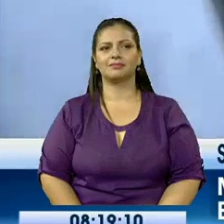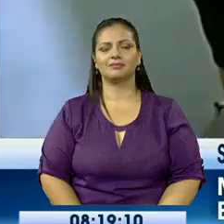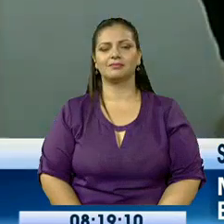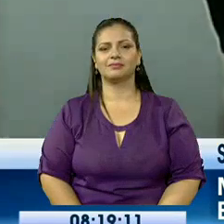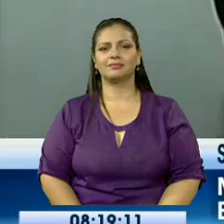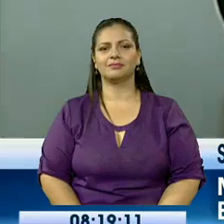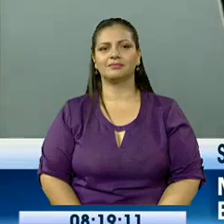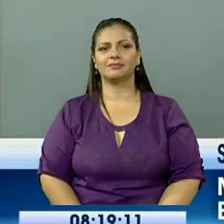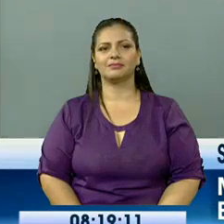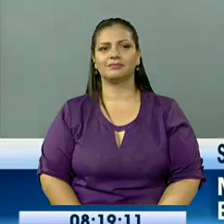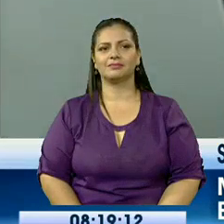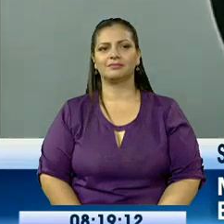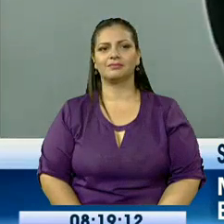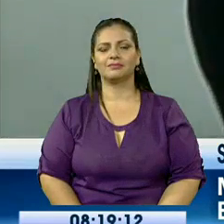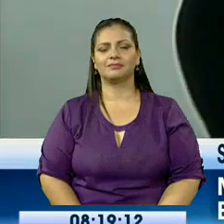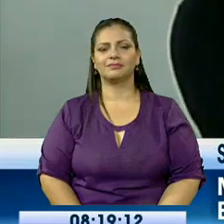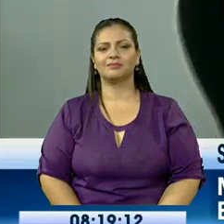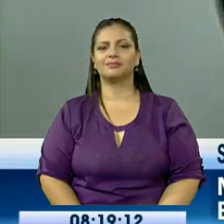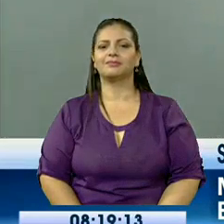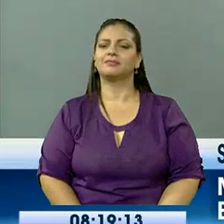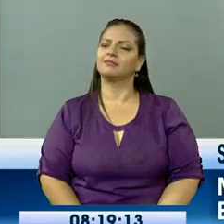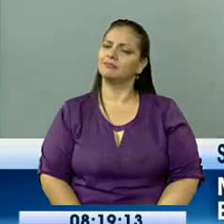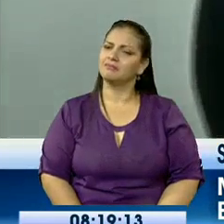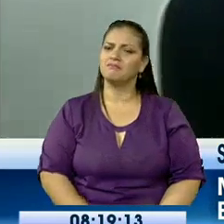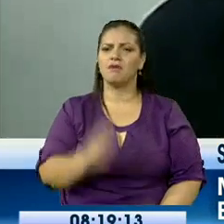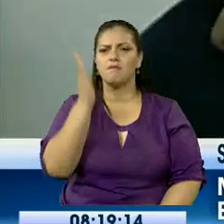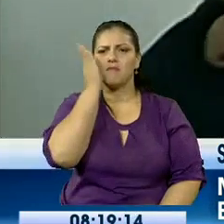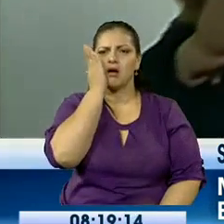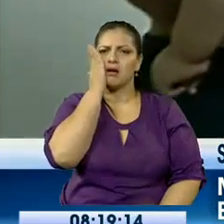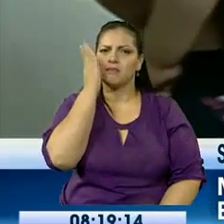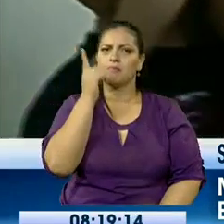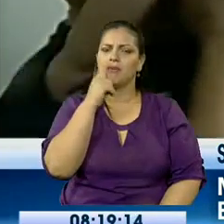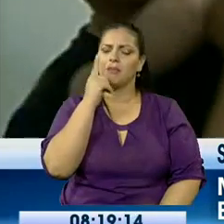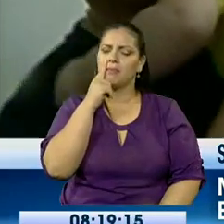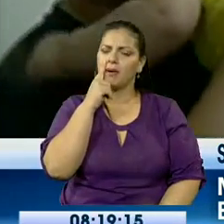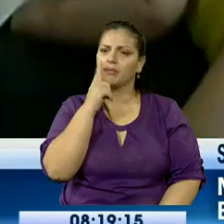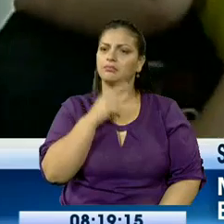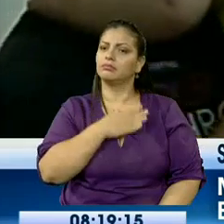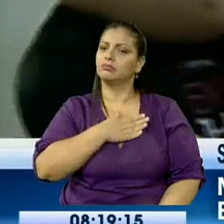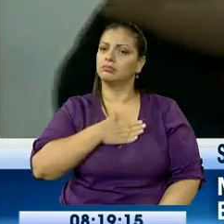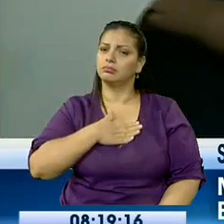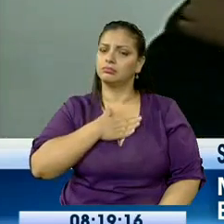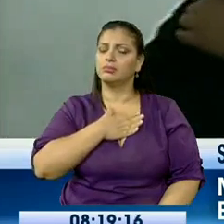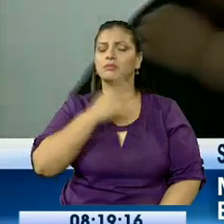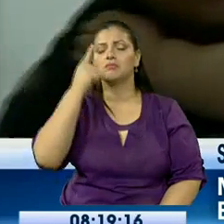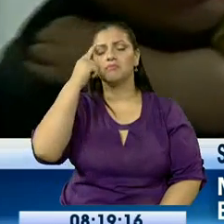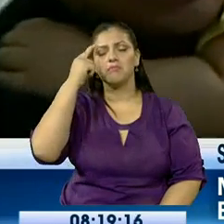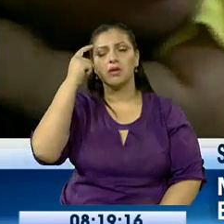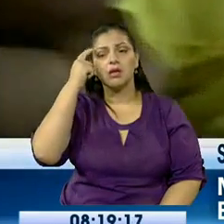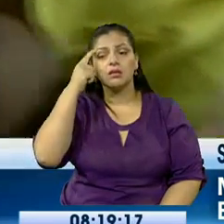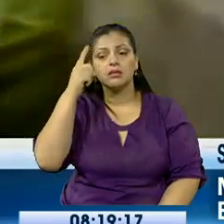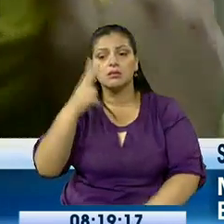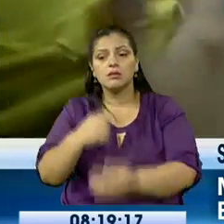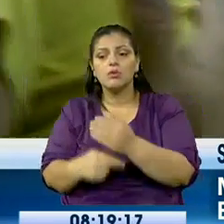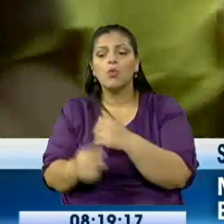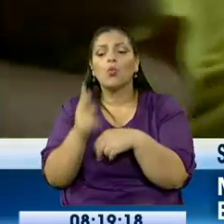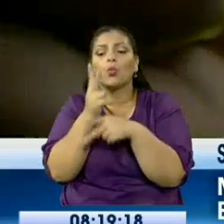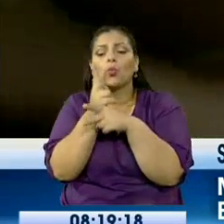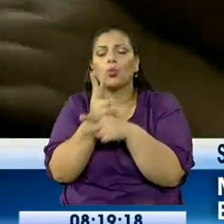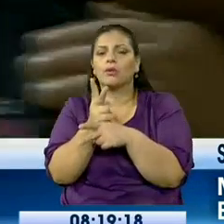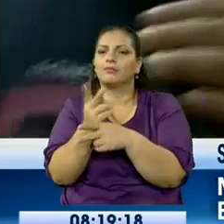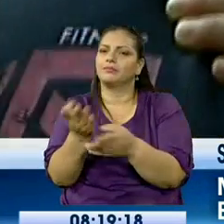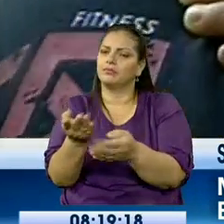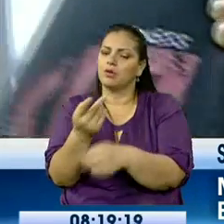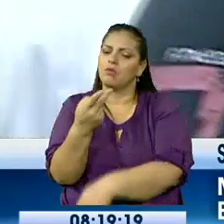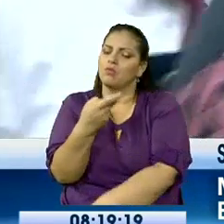Bien, entonces, es importante que los papitos y mamitas también vengan preparados psicológicamente al traer a sus pequeños a hacerse